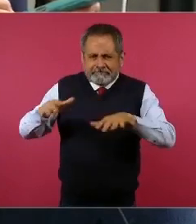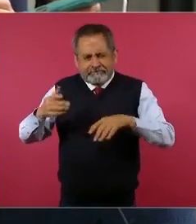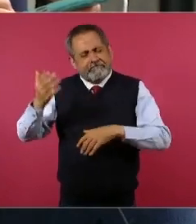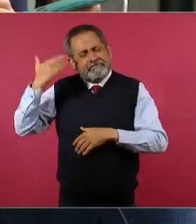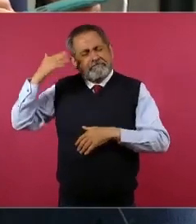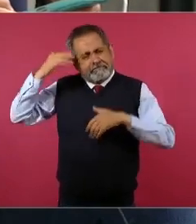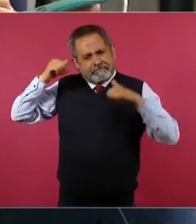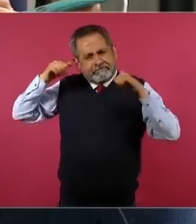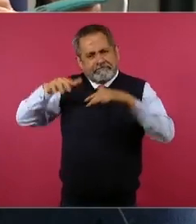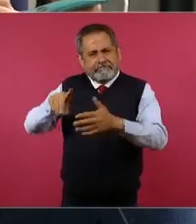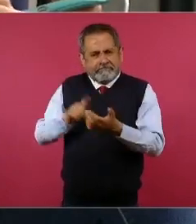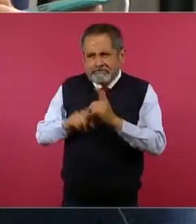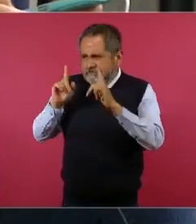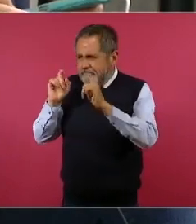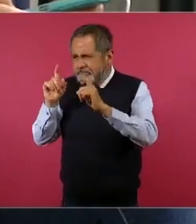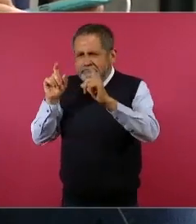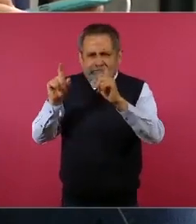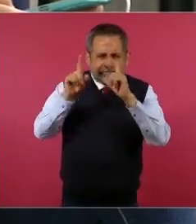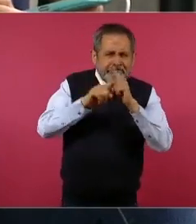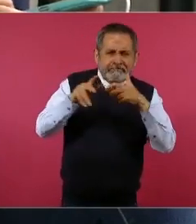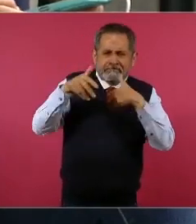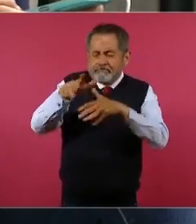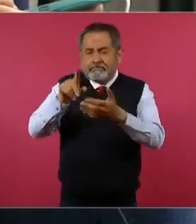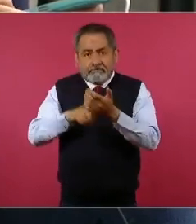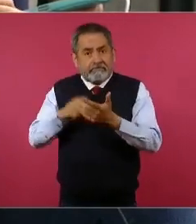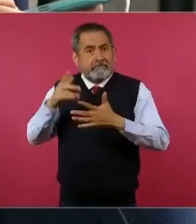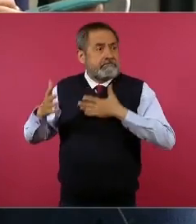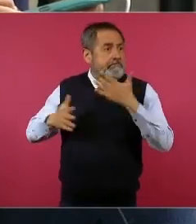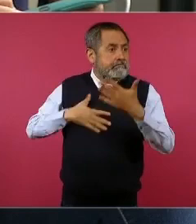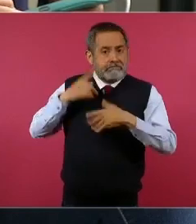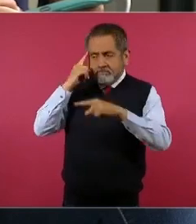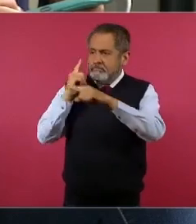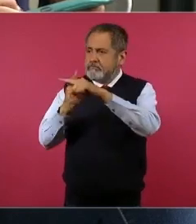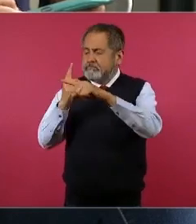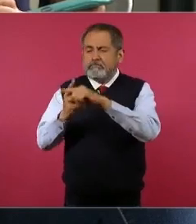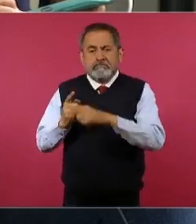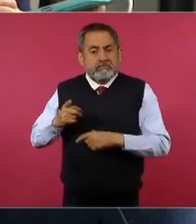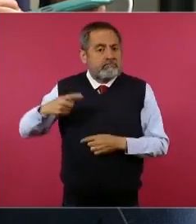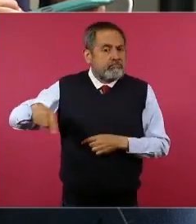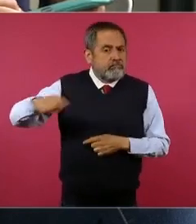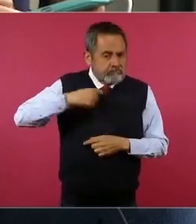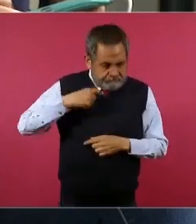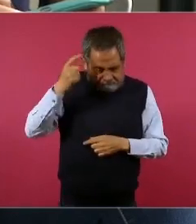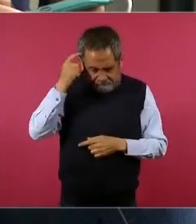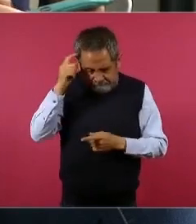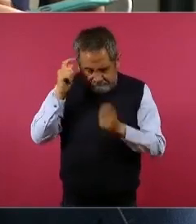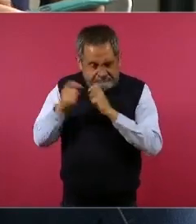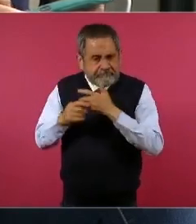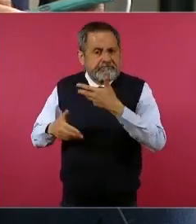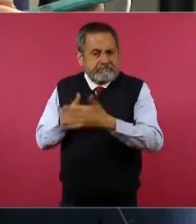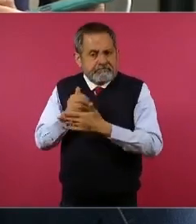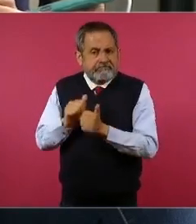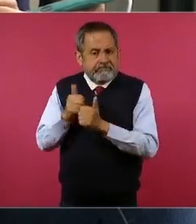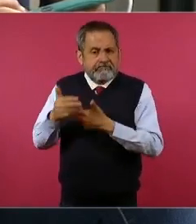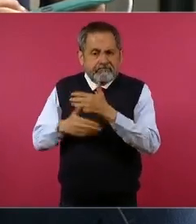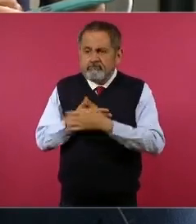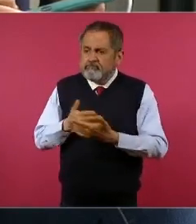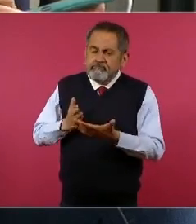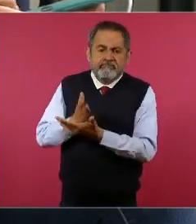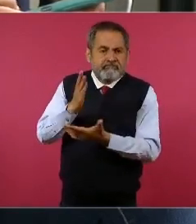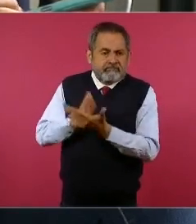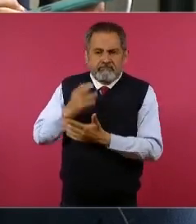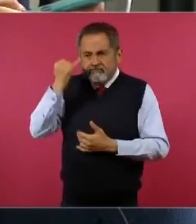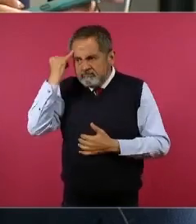entonces. Registré un carnaval de ingenio y de optimismo, pero también una conciencia en movimiento que emergió del pueblo transmitiendo